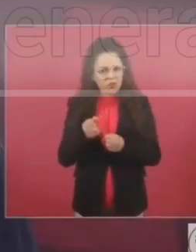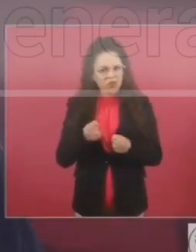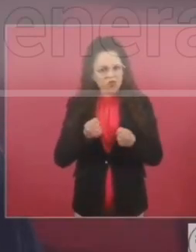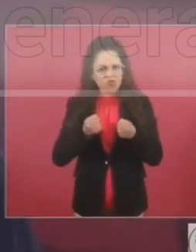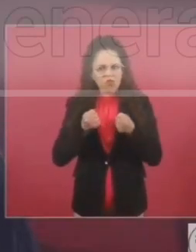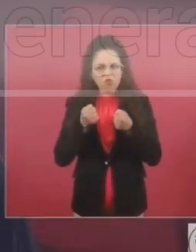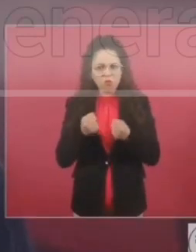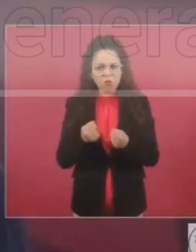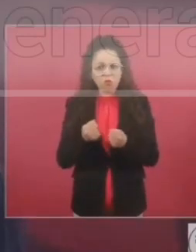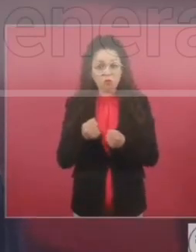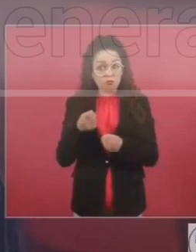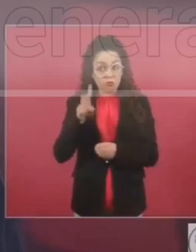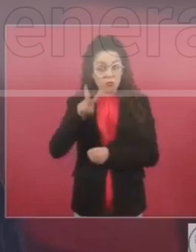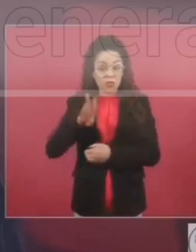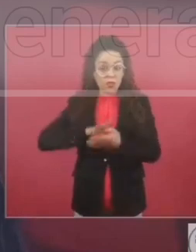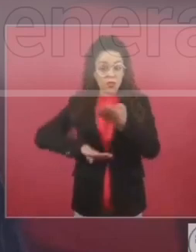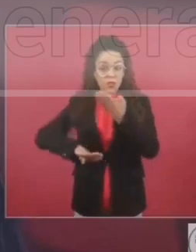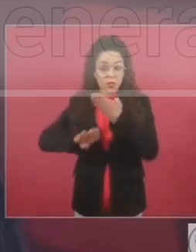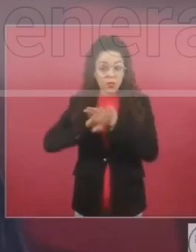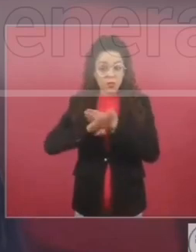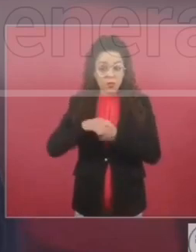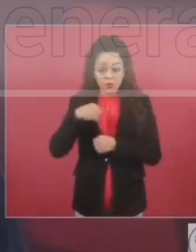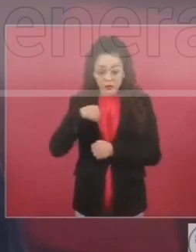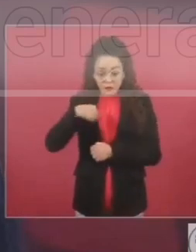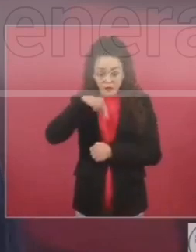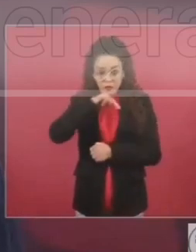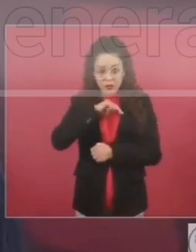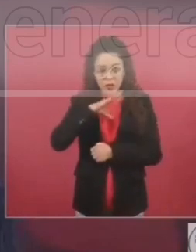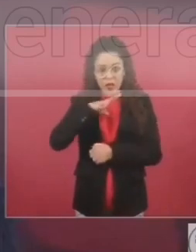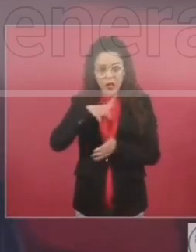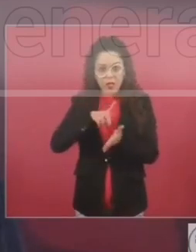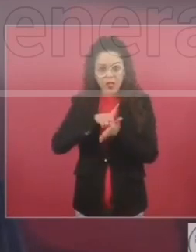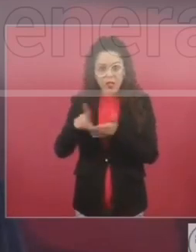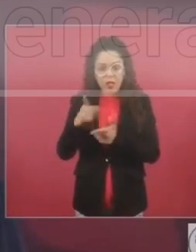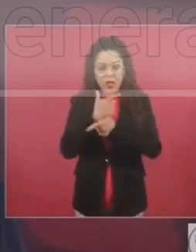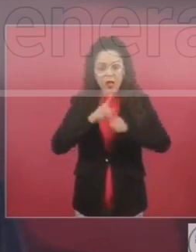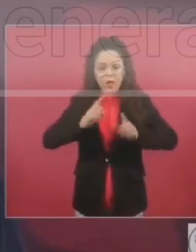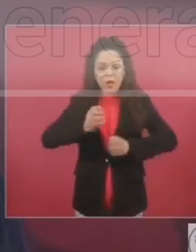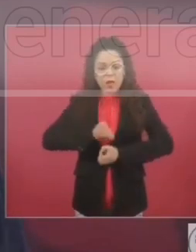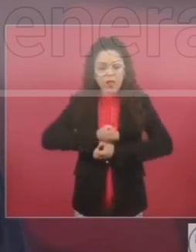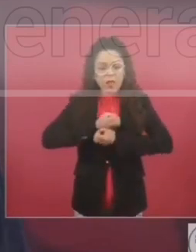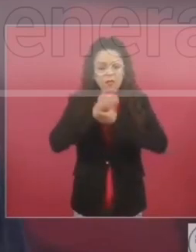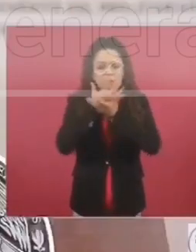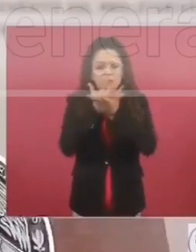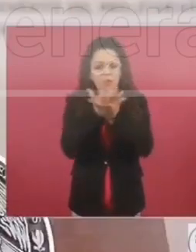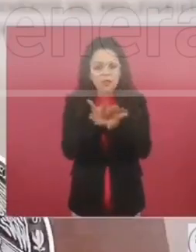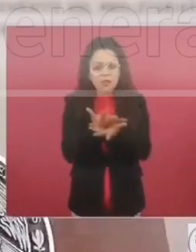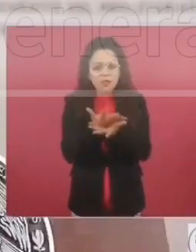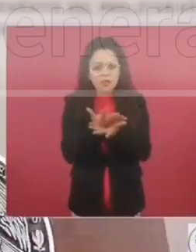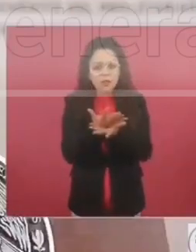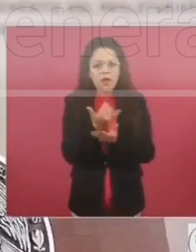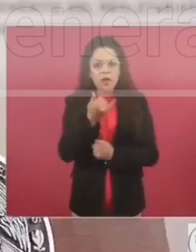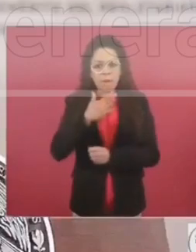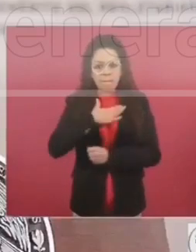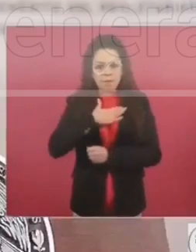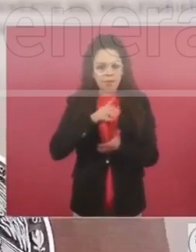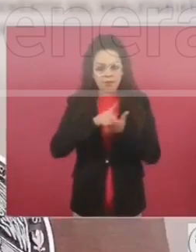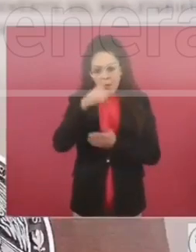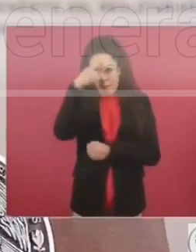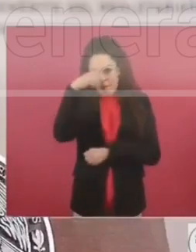libertad de expresión y el derecho a dar la postura, nuestro derecho de réplica,